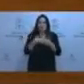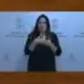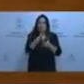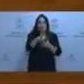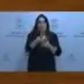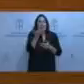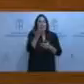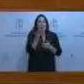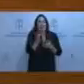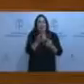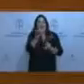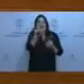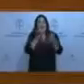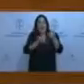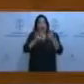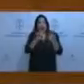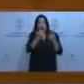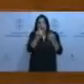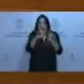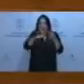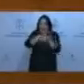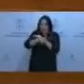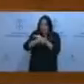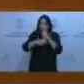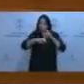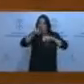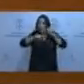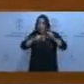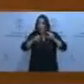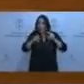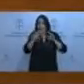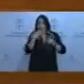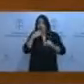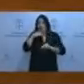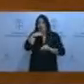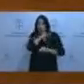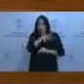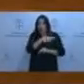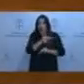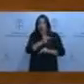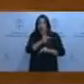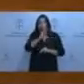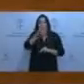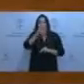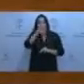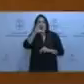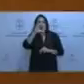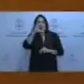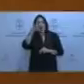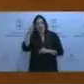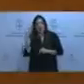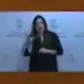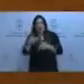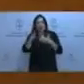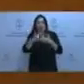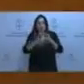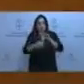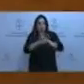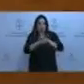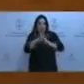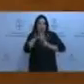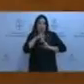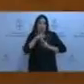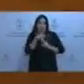que necesitaban inversión y obras para que pudieran abrirse como en Cangas de Narcea o como en Ceceda. Se mantienen cerradas y siguen